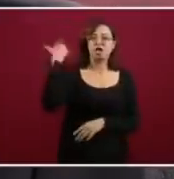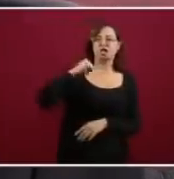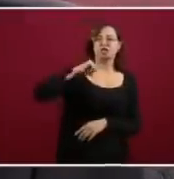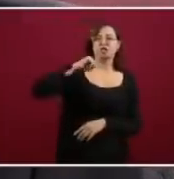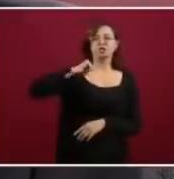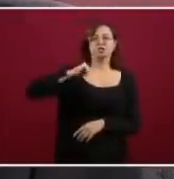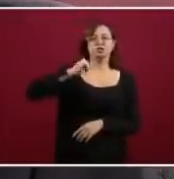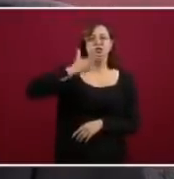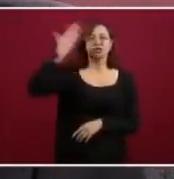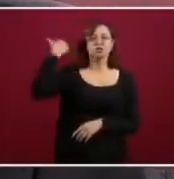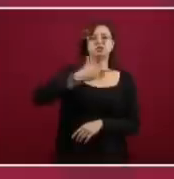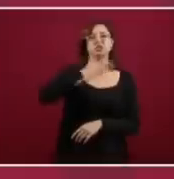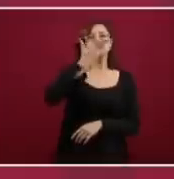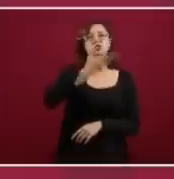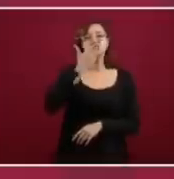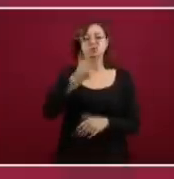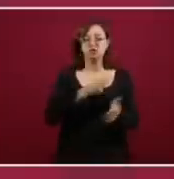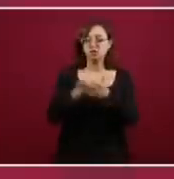humanos